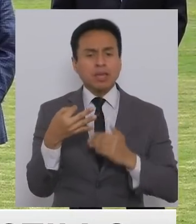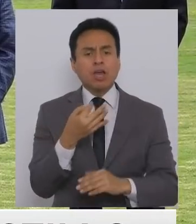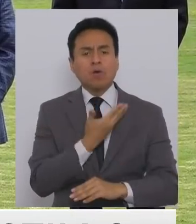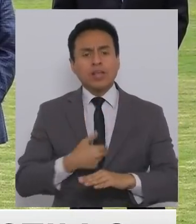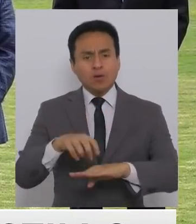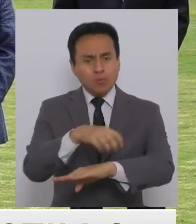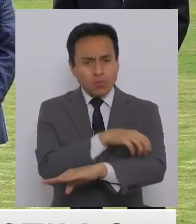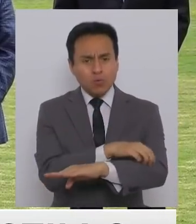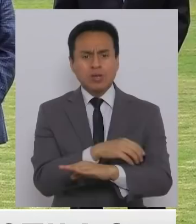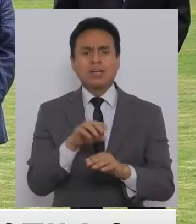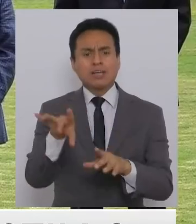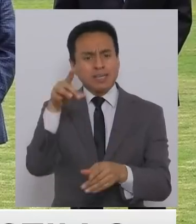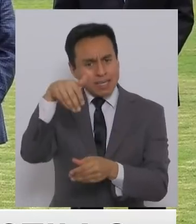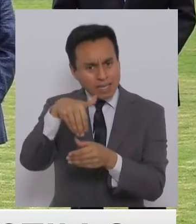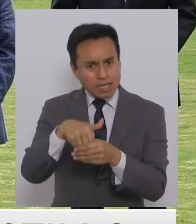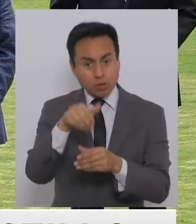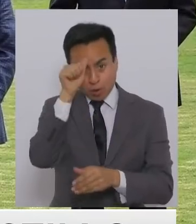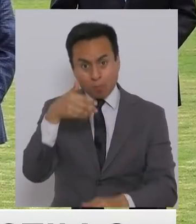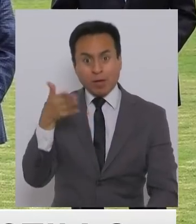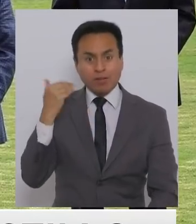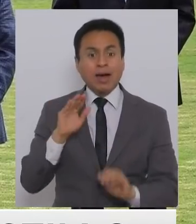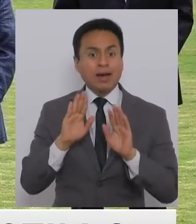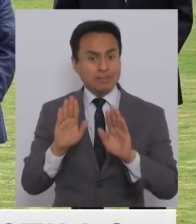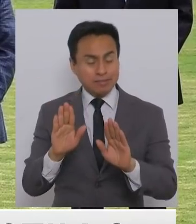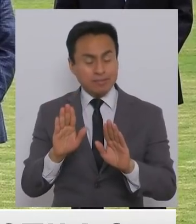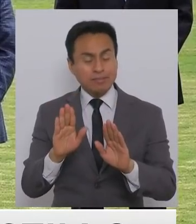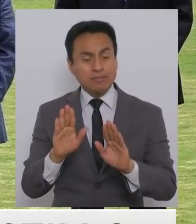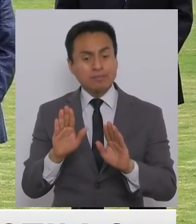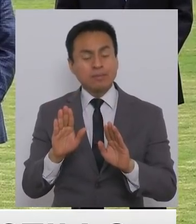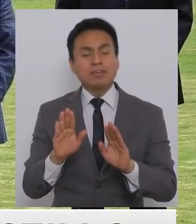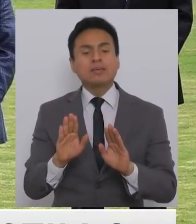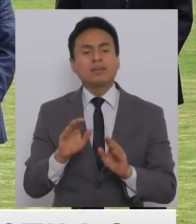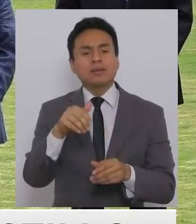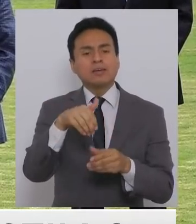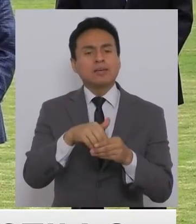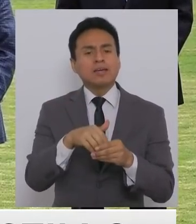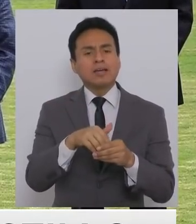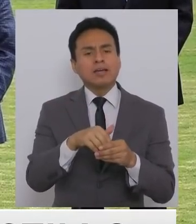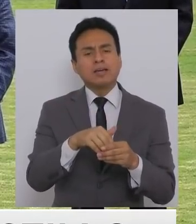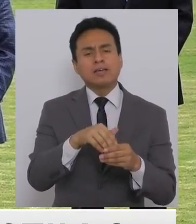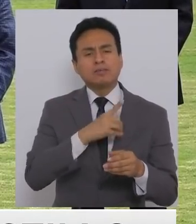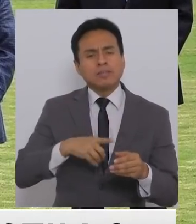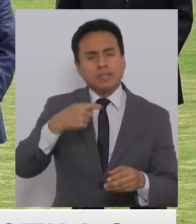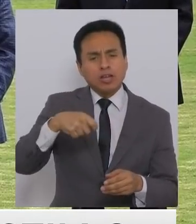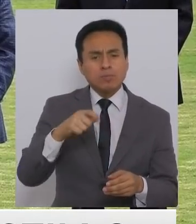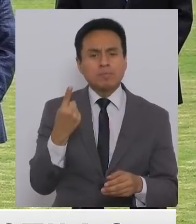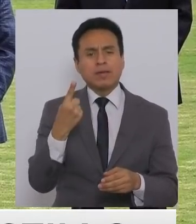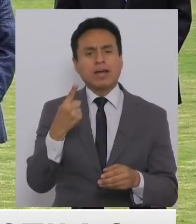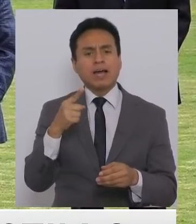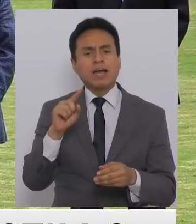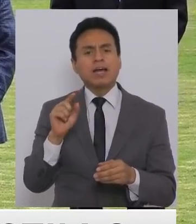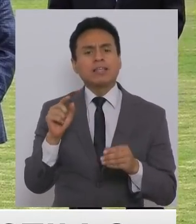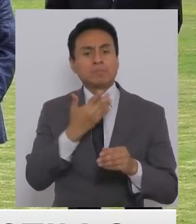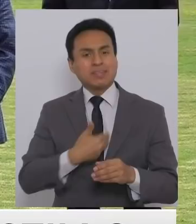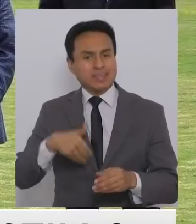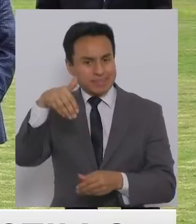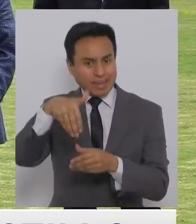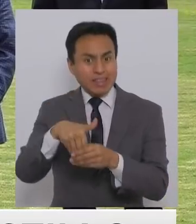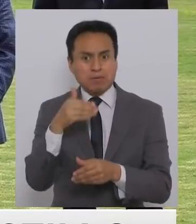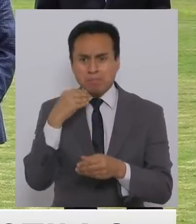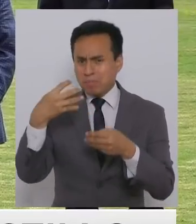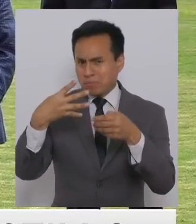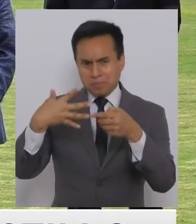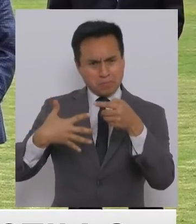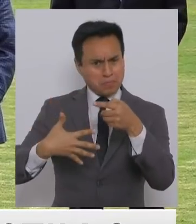gobernadores, así fue la elección del domingo pasado de parlamentarios y la primera vuelta presidencial. Y vamos a